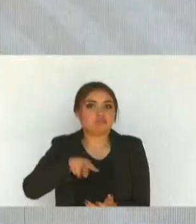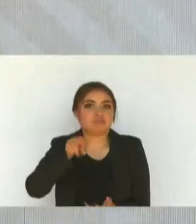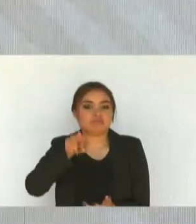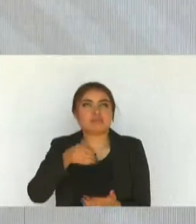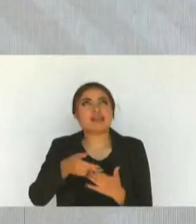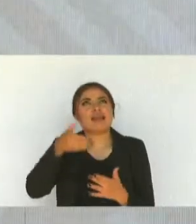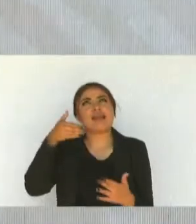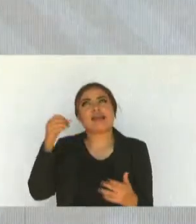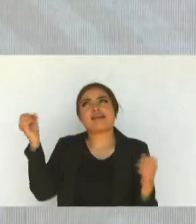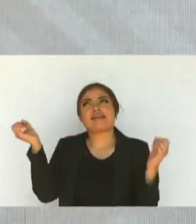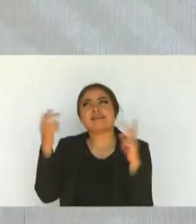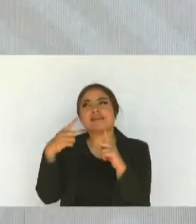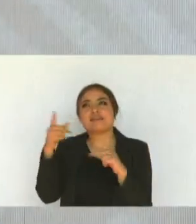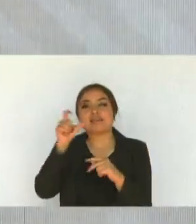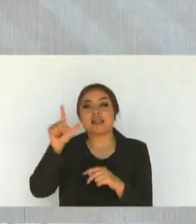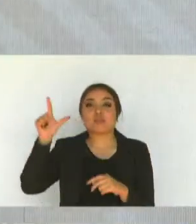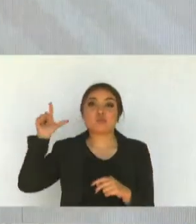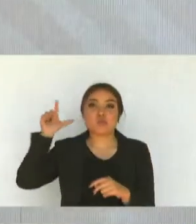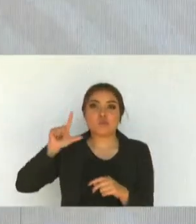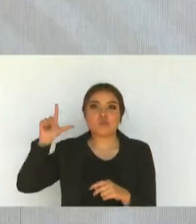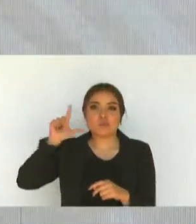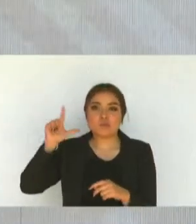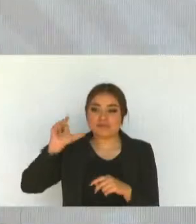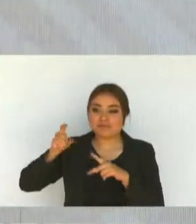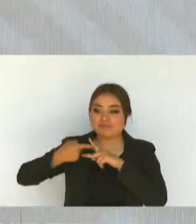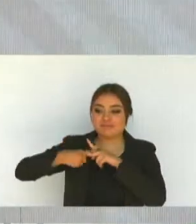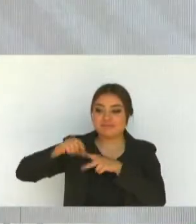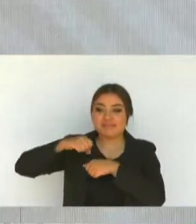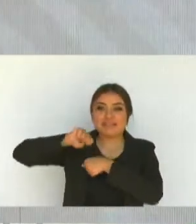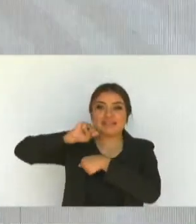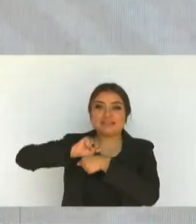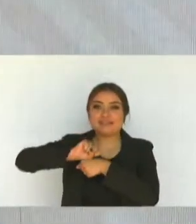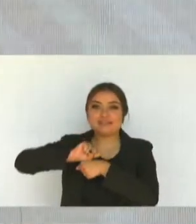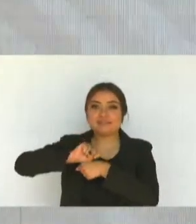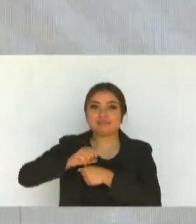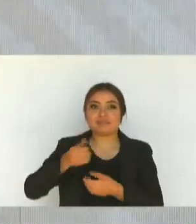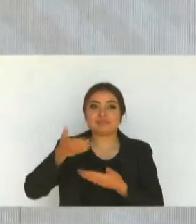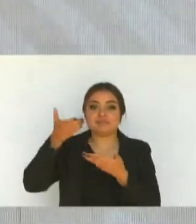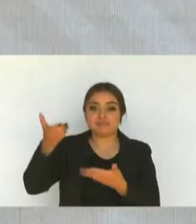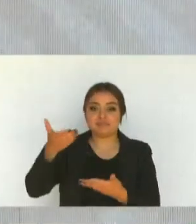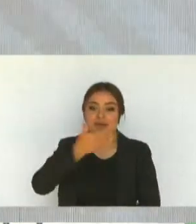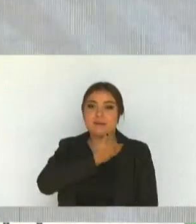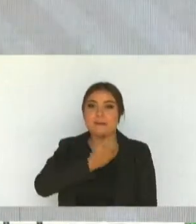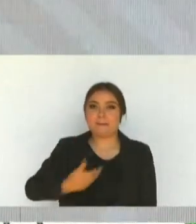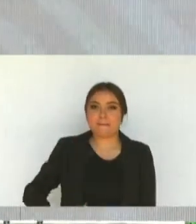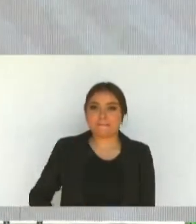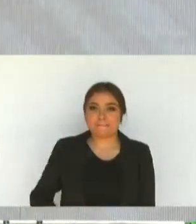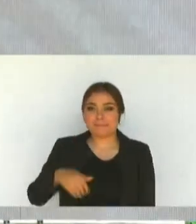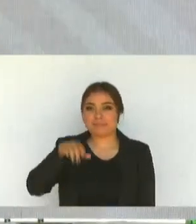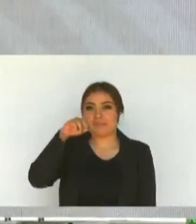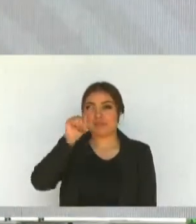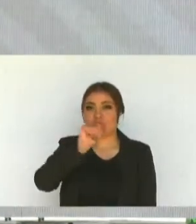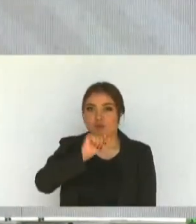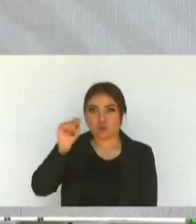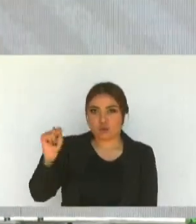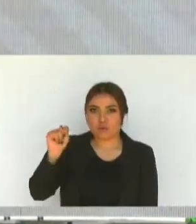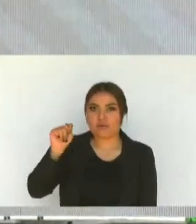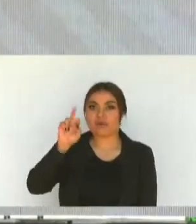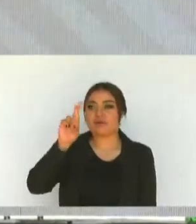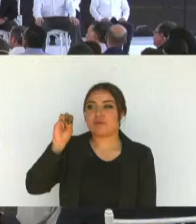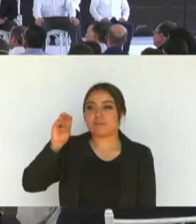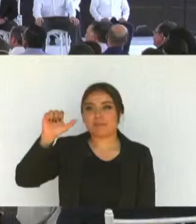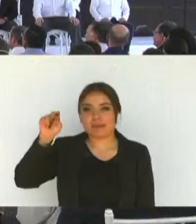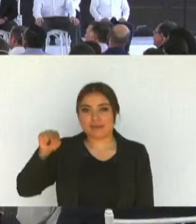vimos el lunes iniciando la semana, la anfitrionía del alcalde de Román Alberto Cepeda,